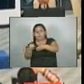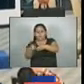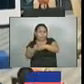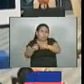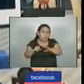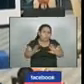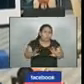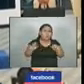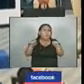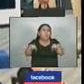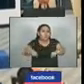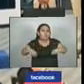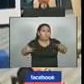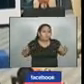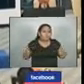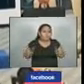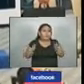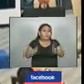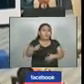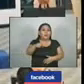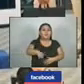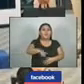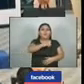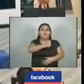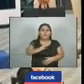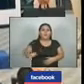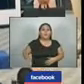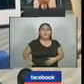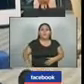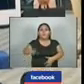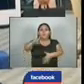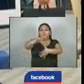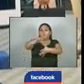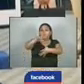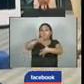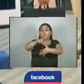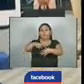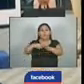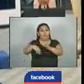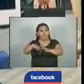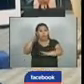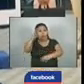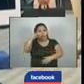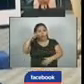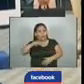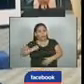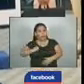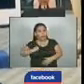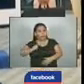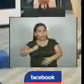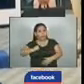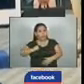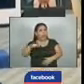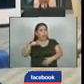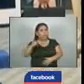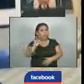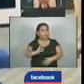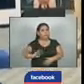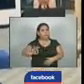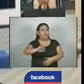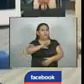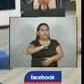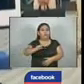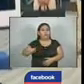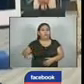país más seguro de América Latina, sino en el país más seguro de América, superando Canadá, que es el que tiene la corona. corona